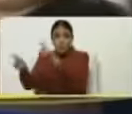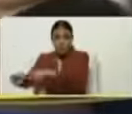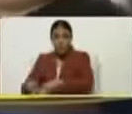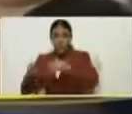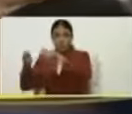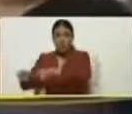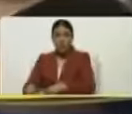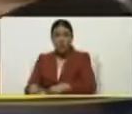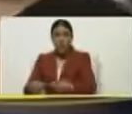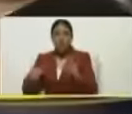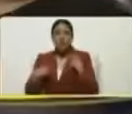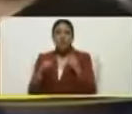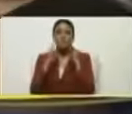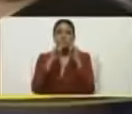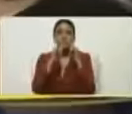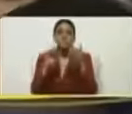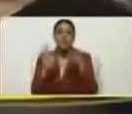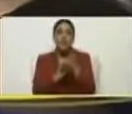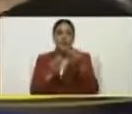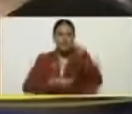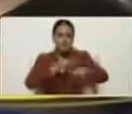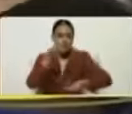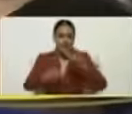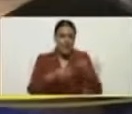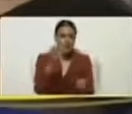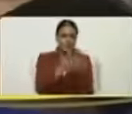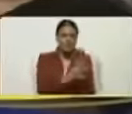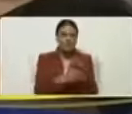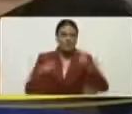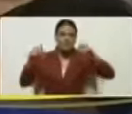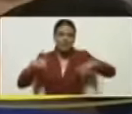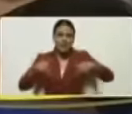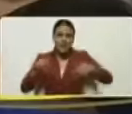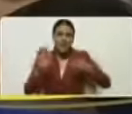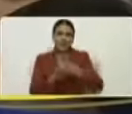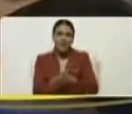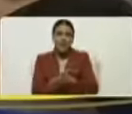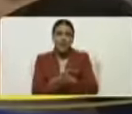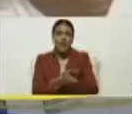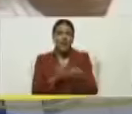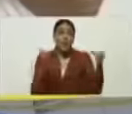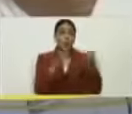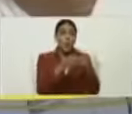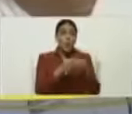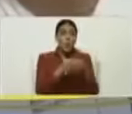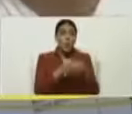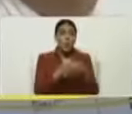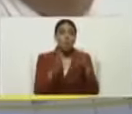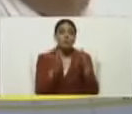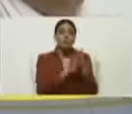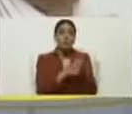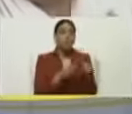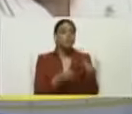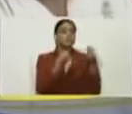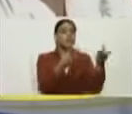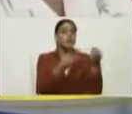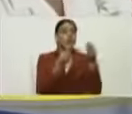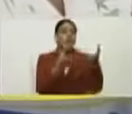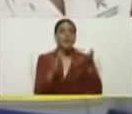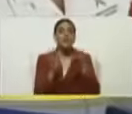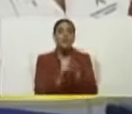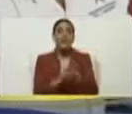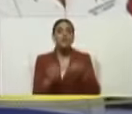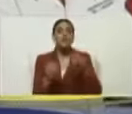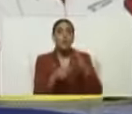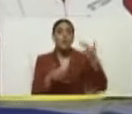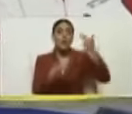Y anuncio la creación inmediata de los comités locales de abastecimiento de